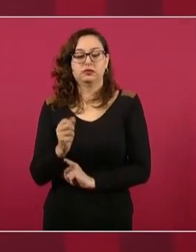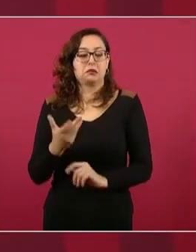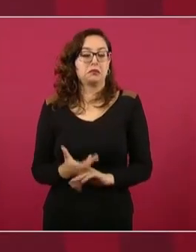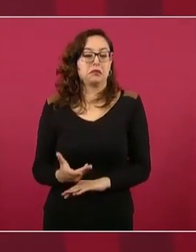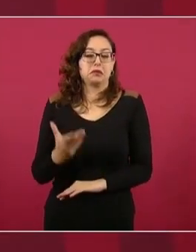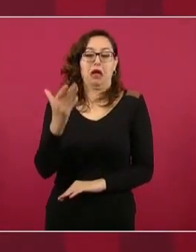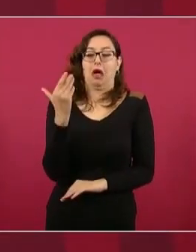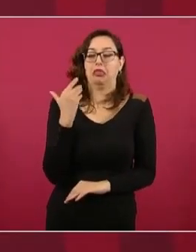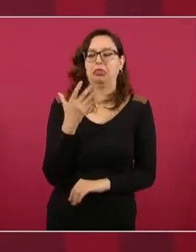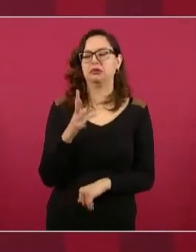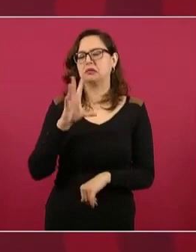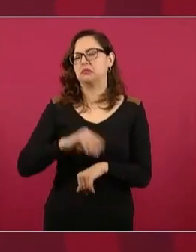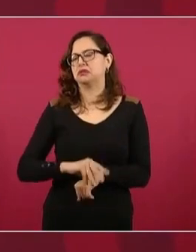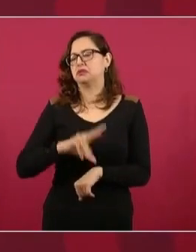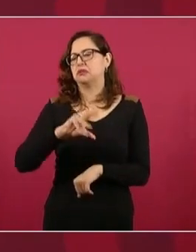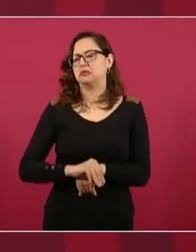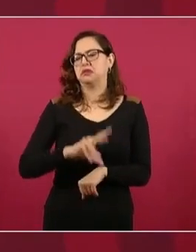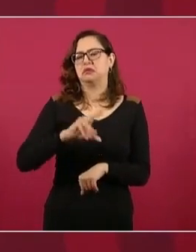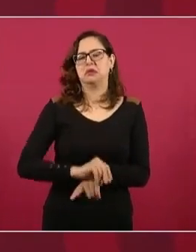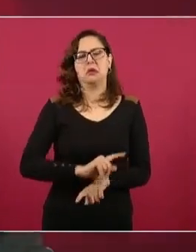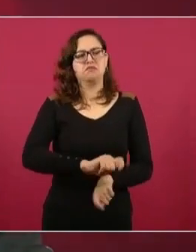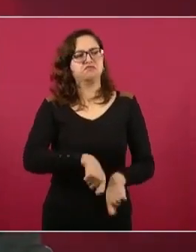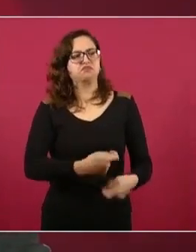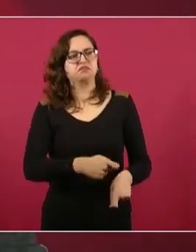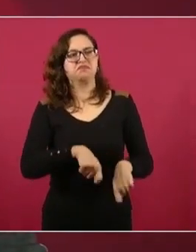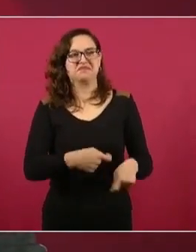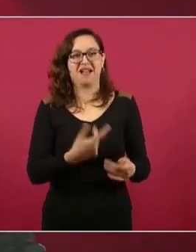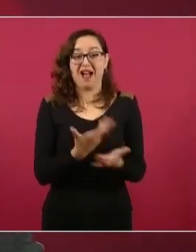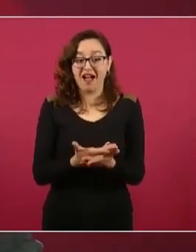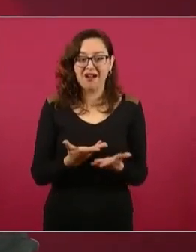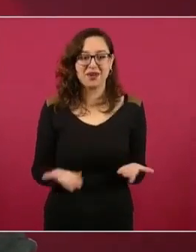diestra y siniestra y permitir